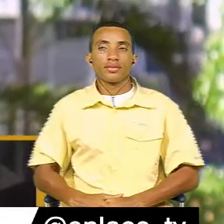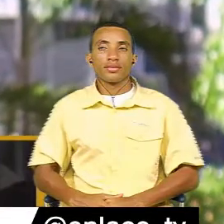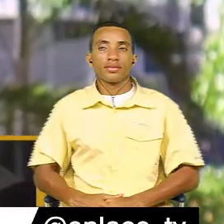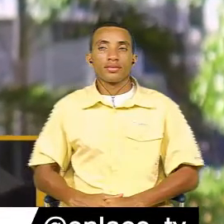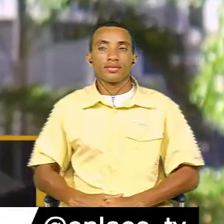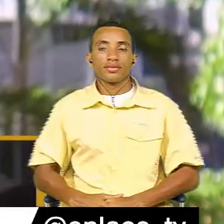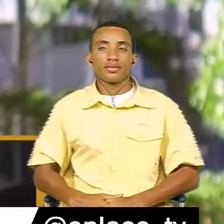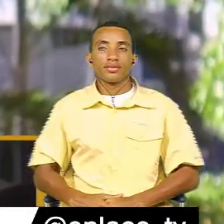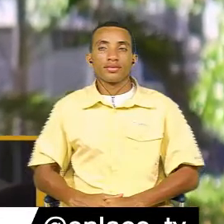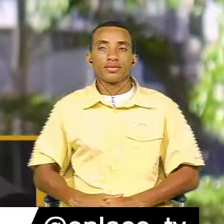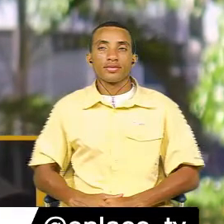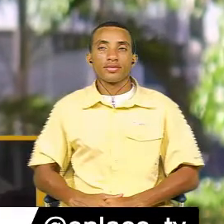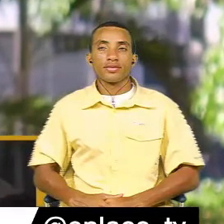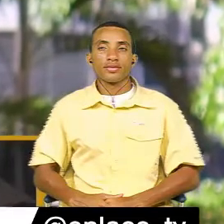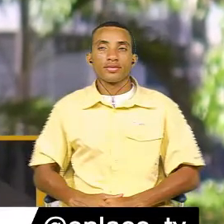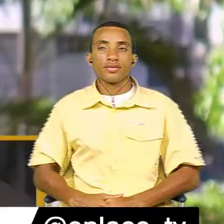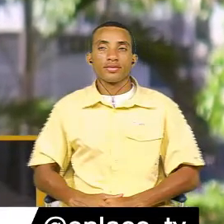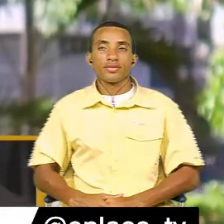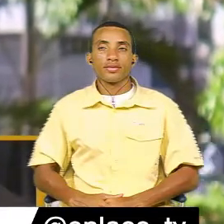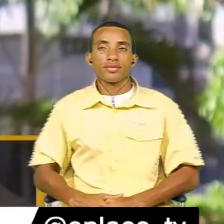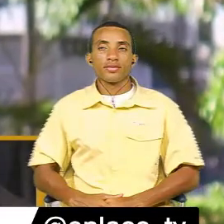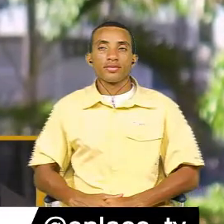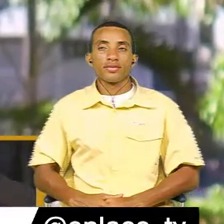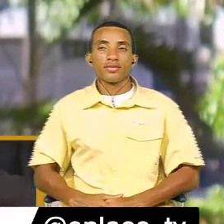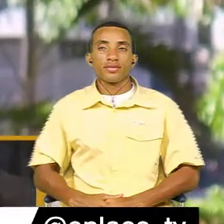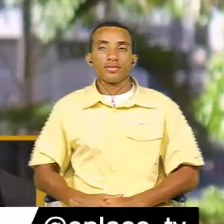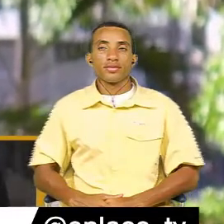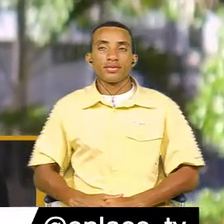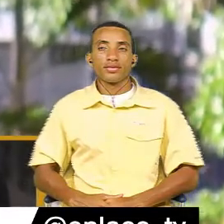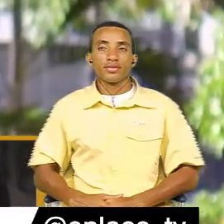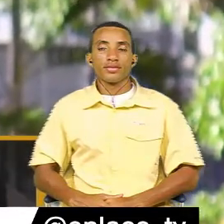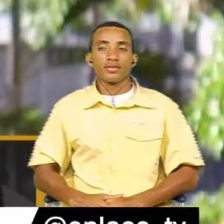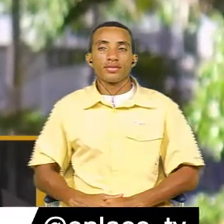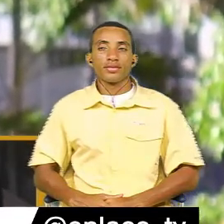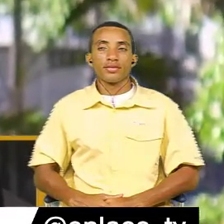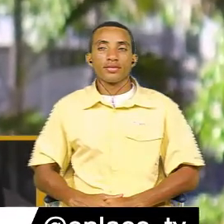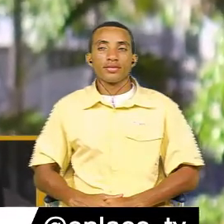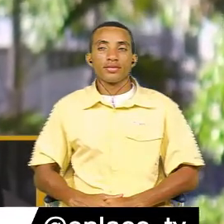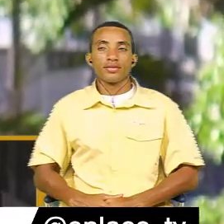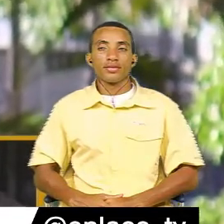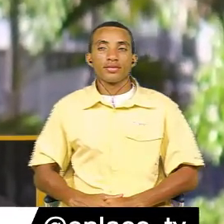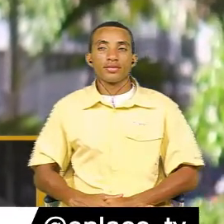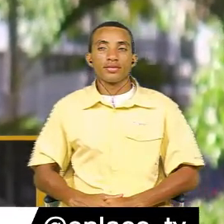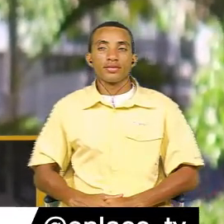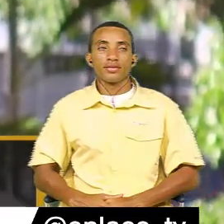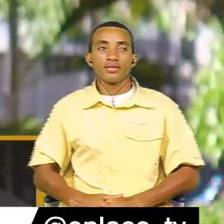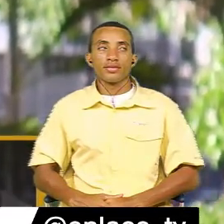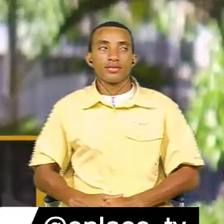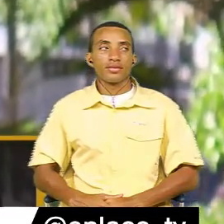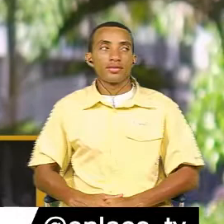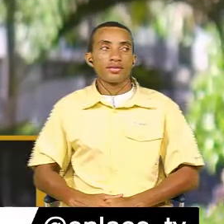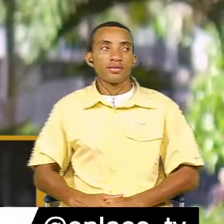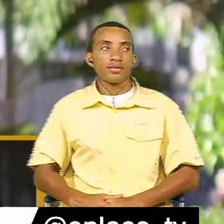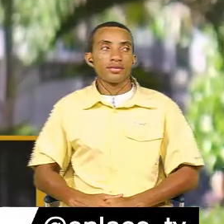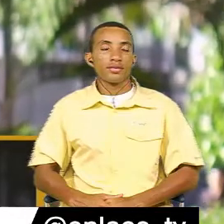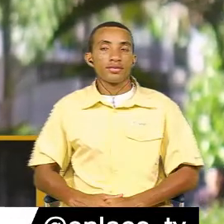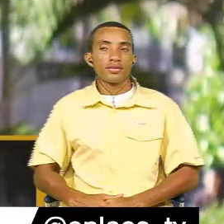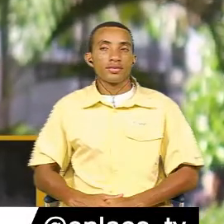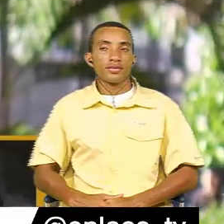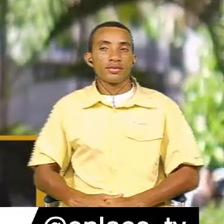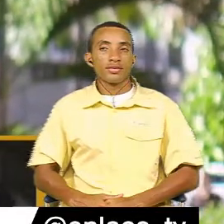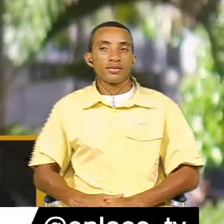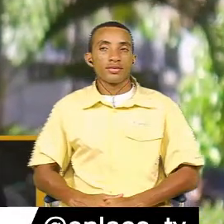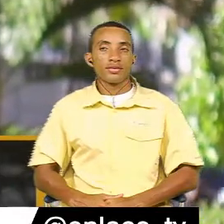ojos indios, como me gustan a mí. Hechiceros y chiquitos, brillantes como el